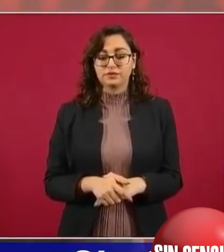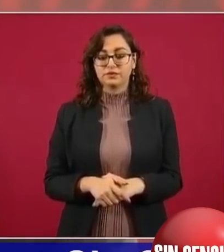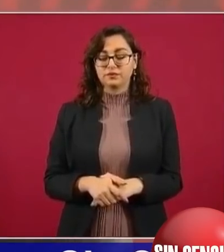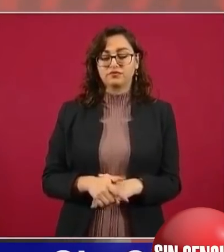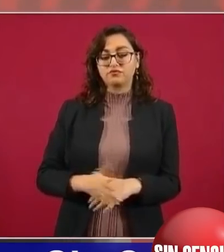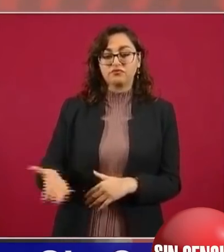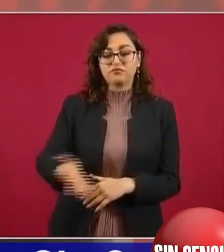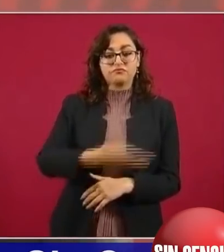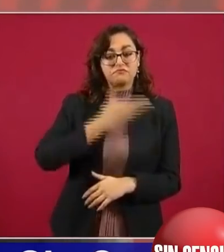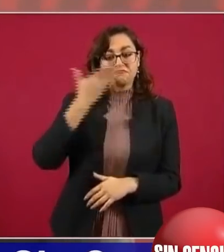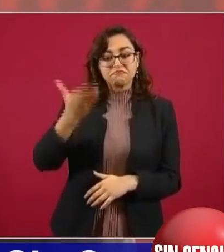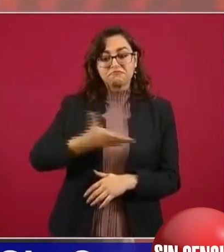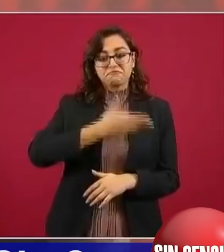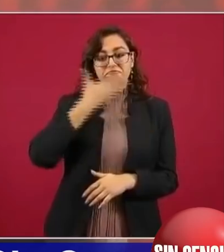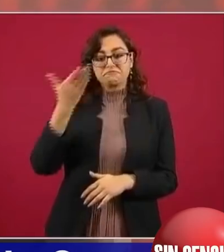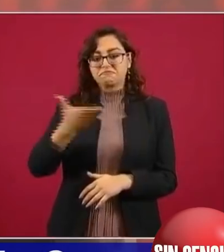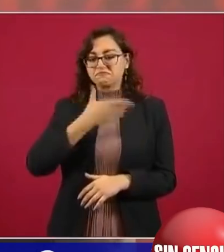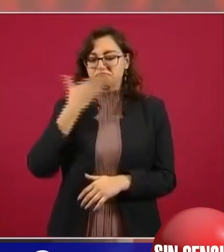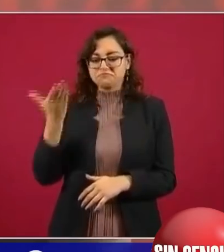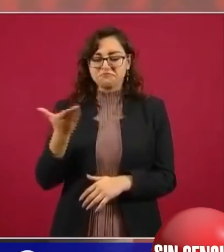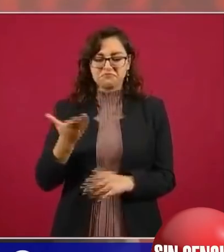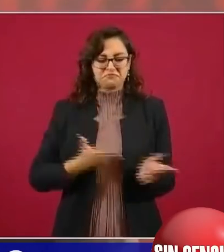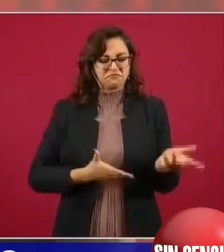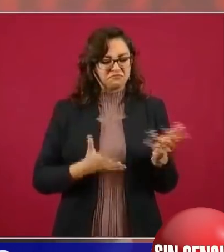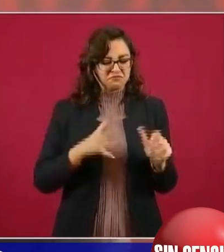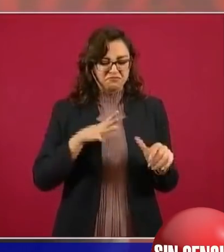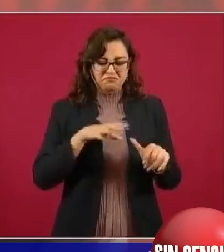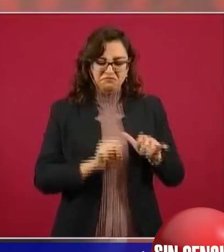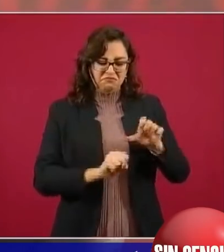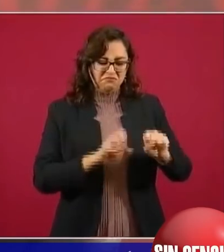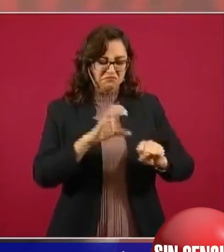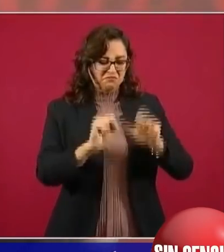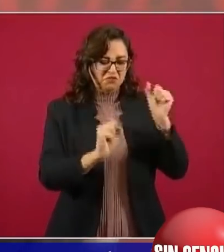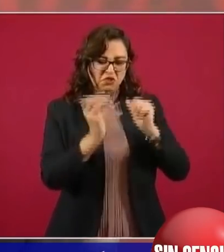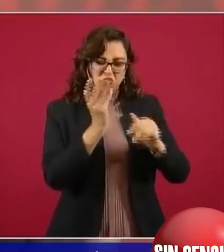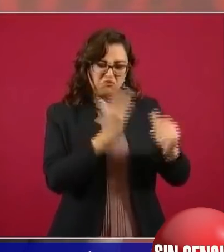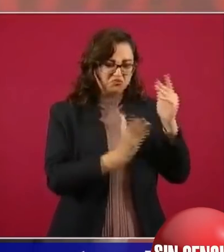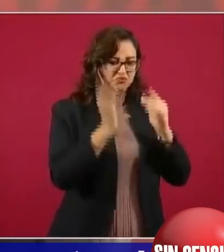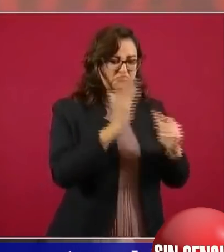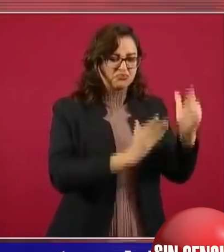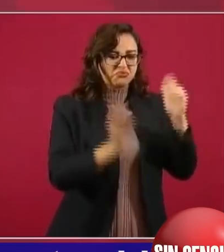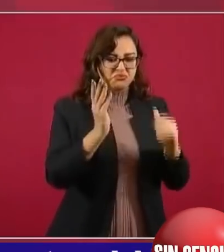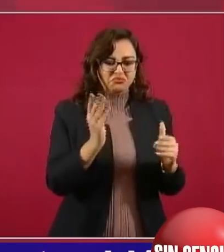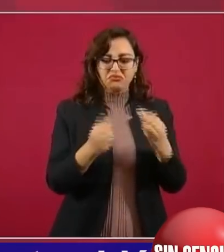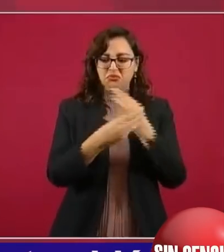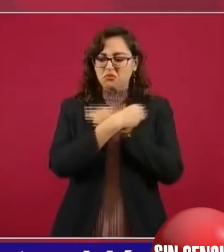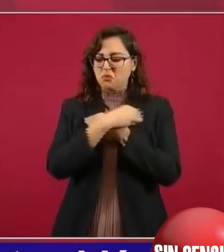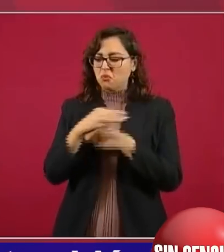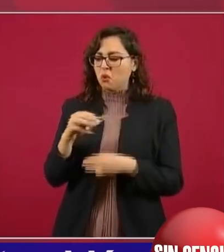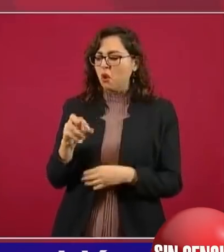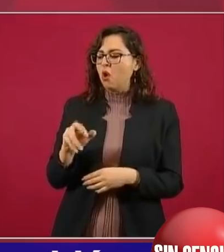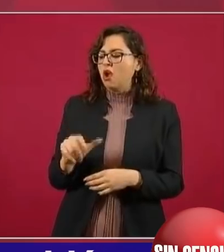era el triunfar a toda costa, sin escrúpulos morales de ninguna índole.